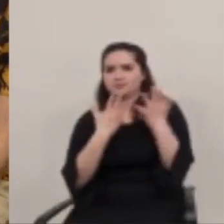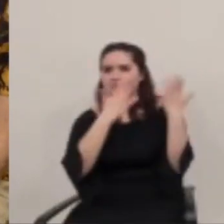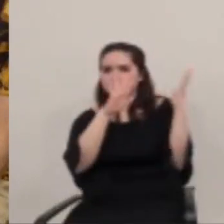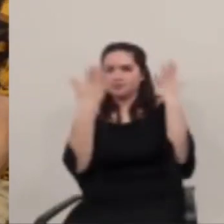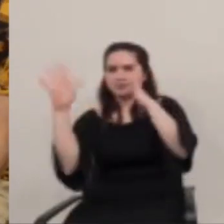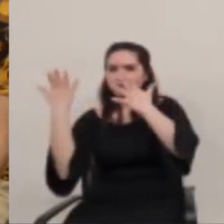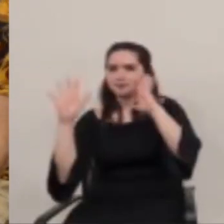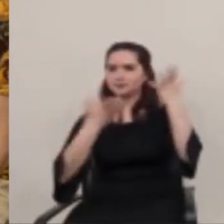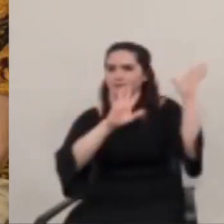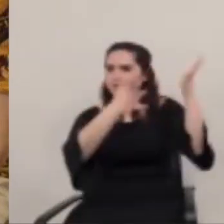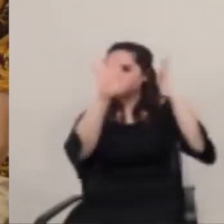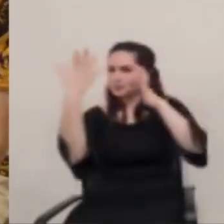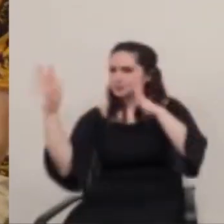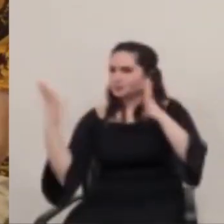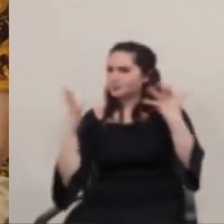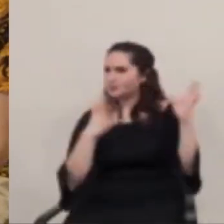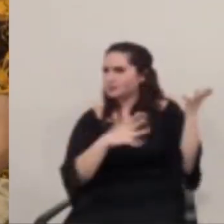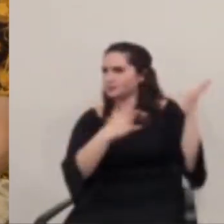Gracias.